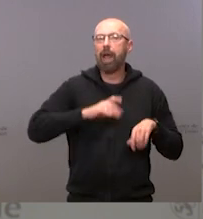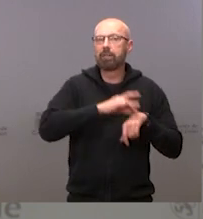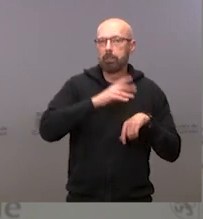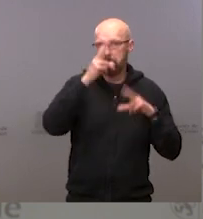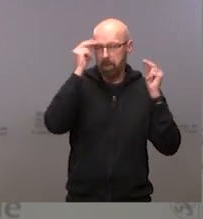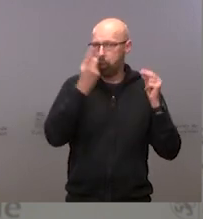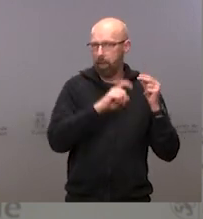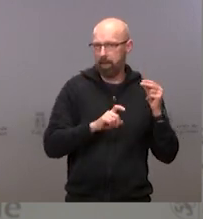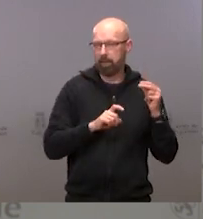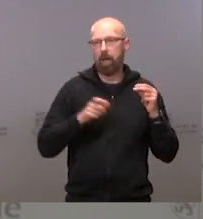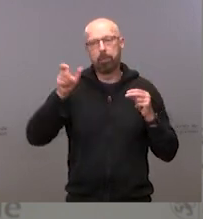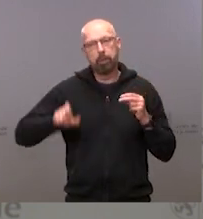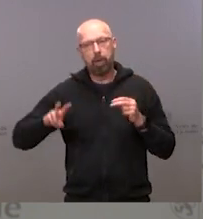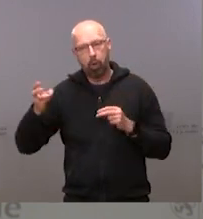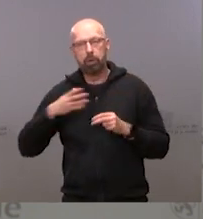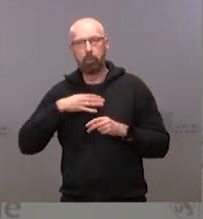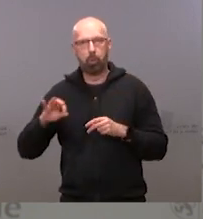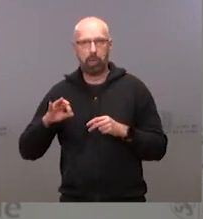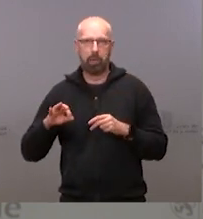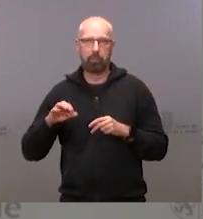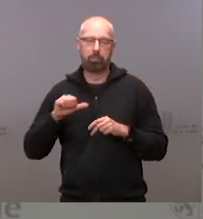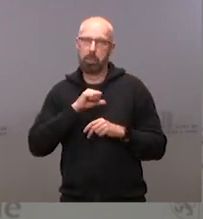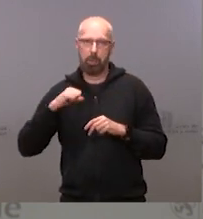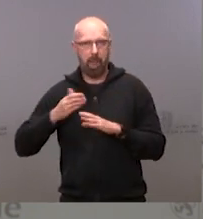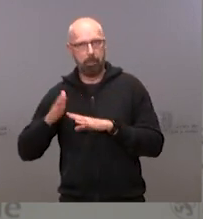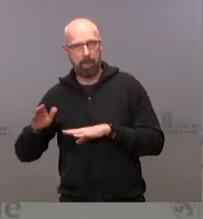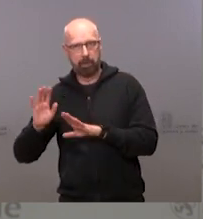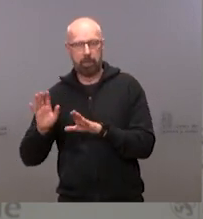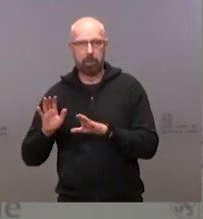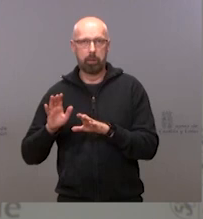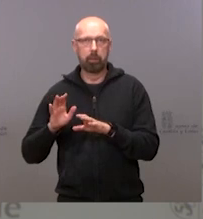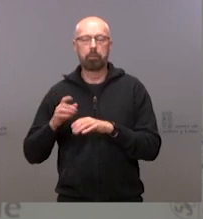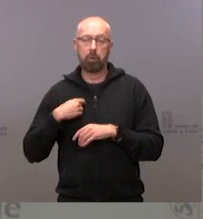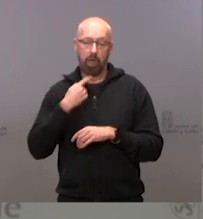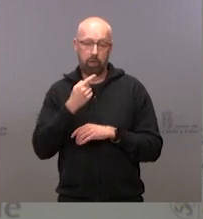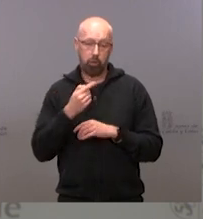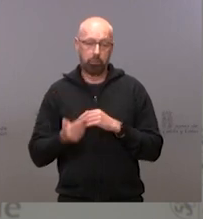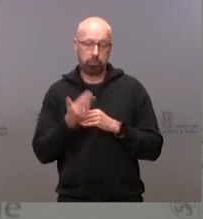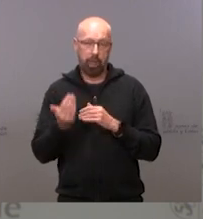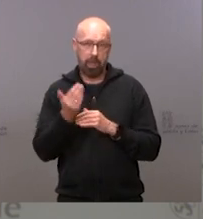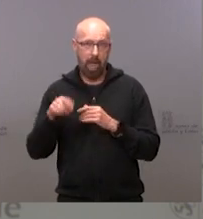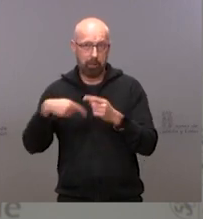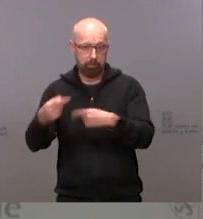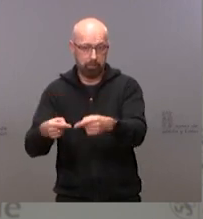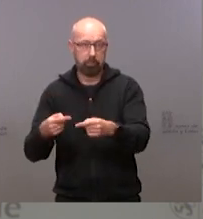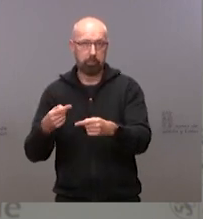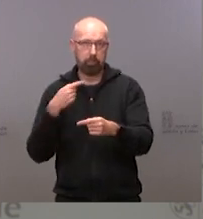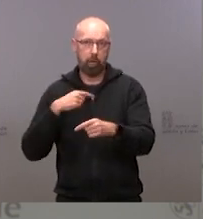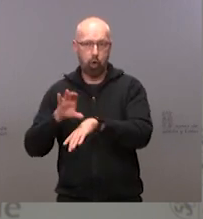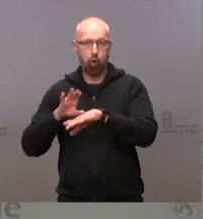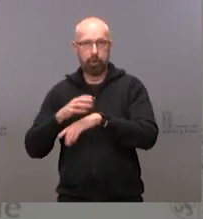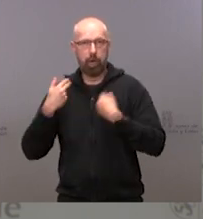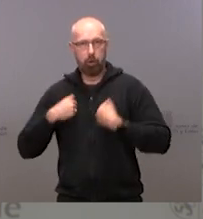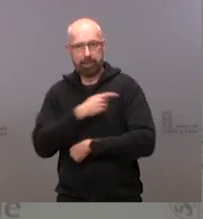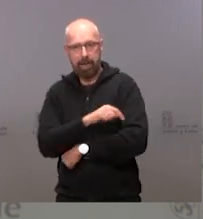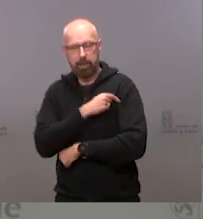fuera de la atención privada como ya he dicho en los próximos días el consejero de sanidad explicará con detalle cómo van